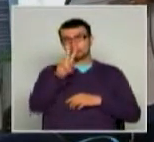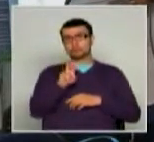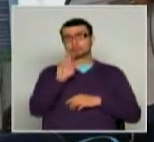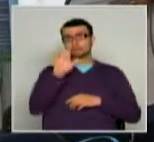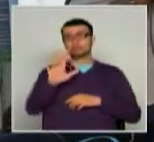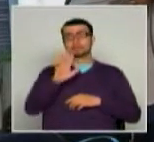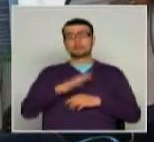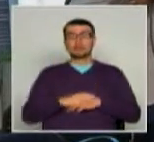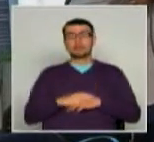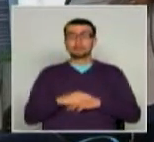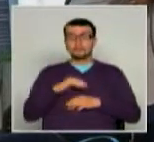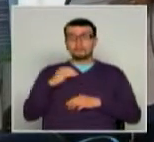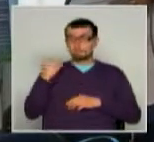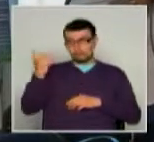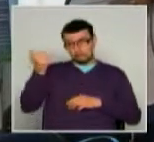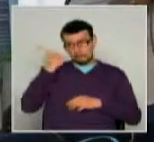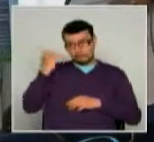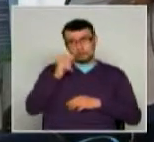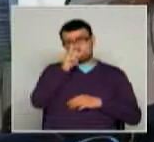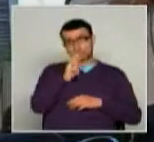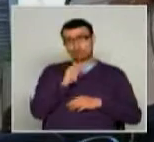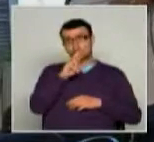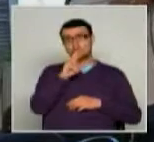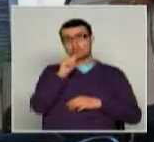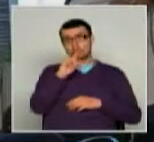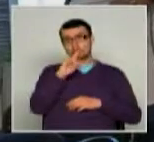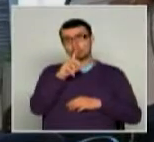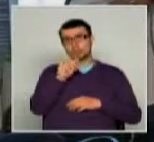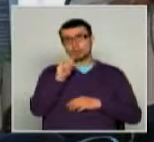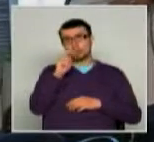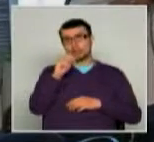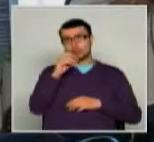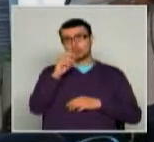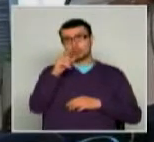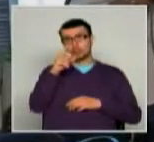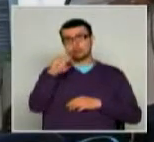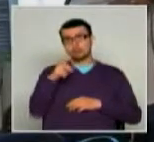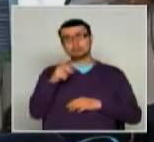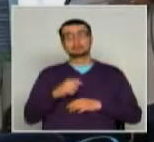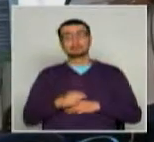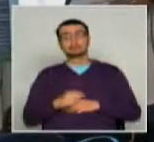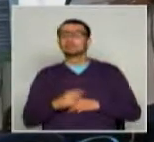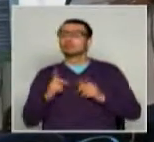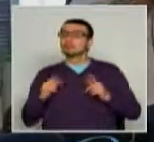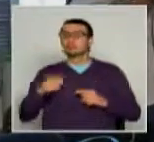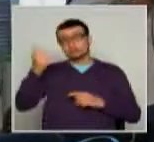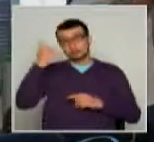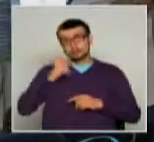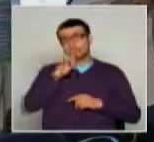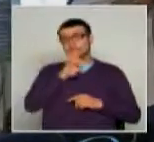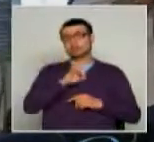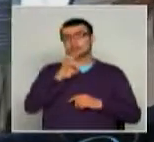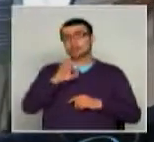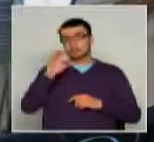330-3975, teléfono del doctor Raúl Andrés Londoño, 330-3975 y el